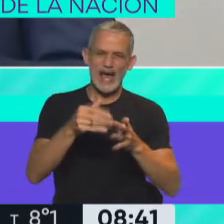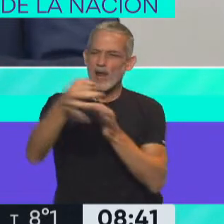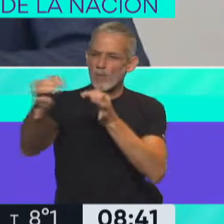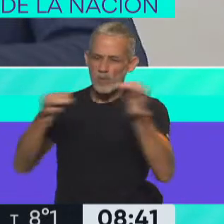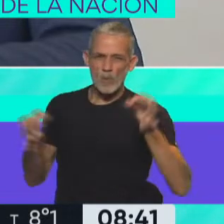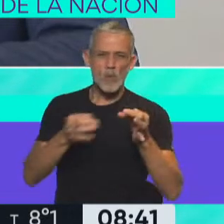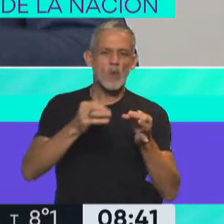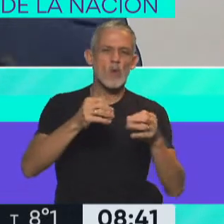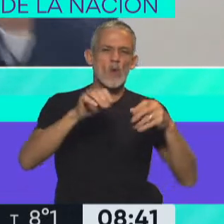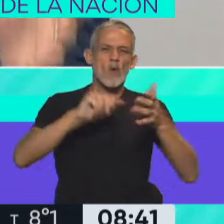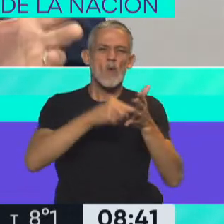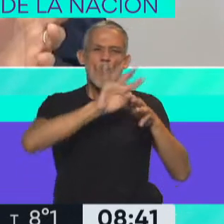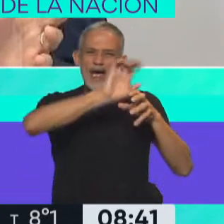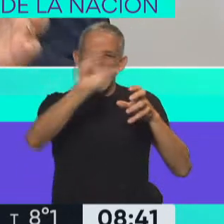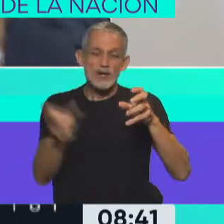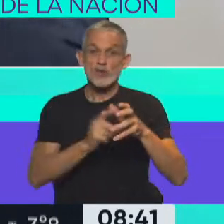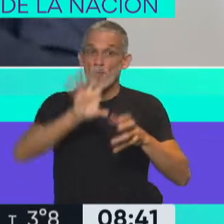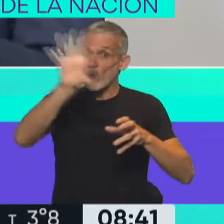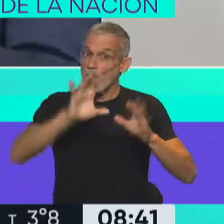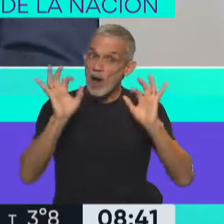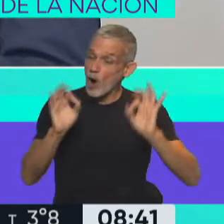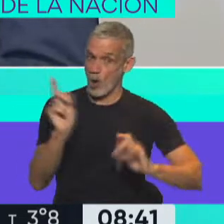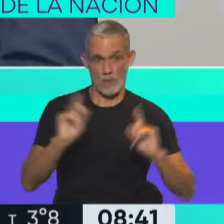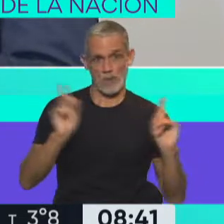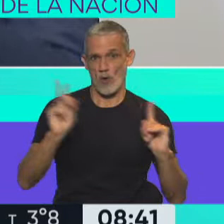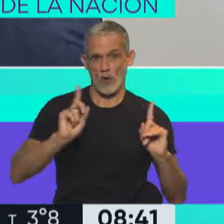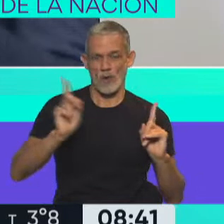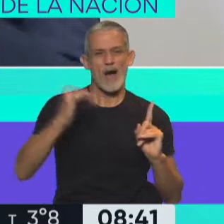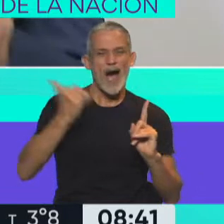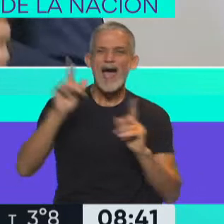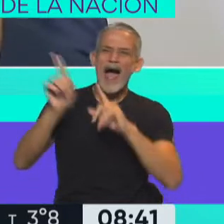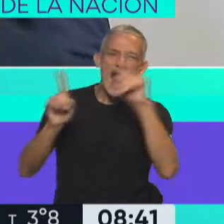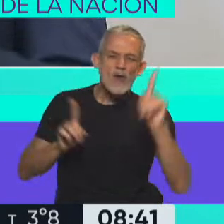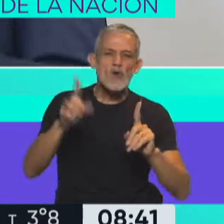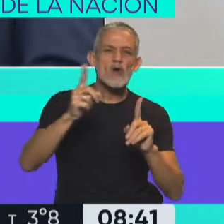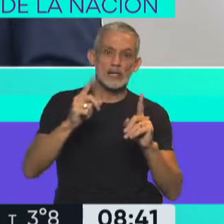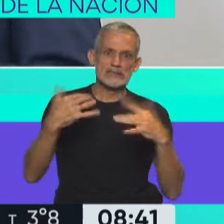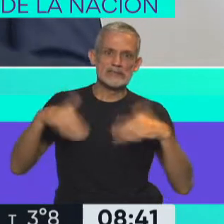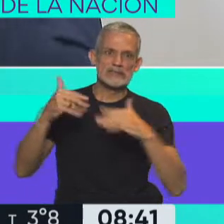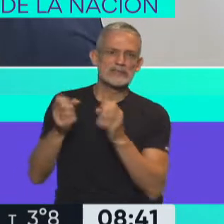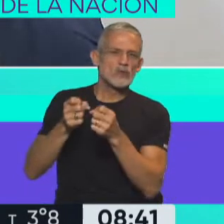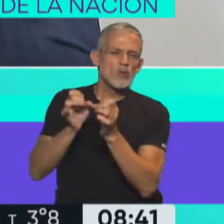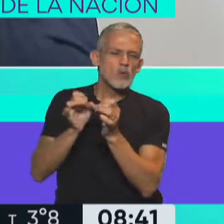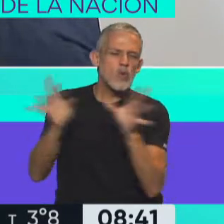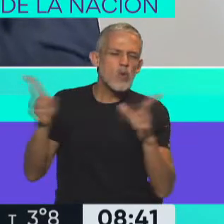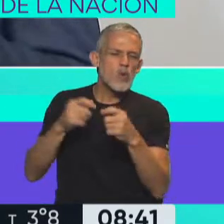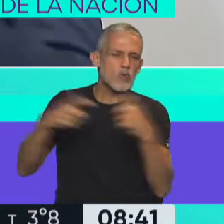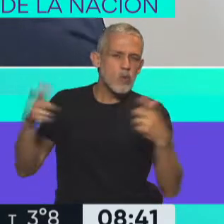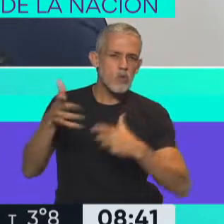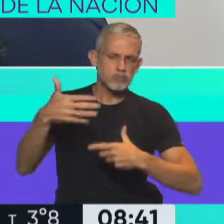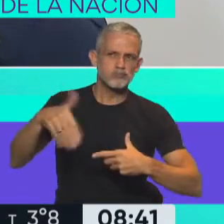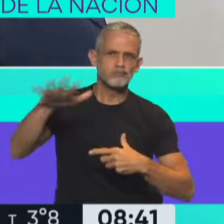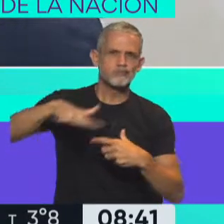del Gran Buenos Aires, pero no en toda la provincia, porque hay otros distritos que siguen estando en alarma epidemiológica, que es la única